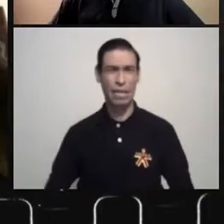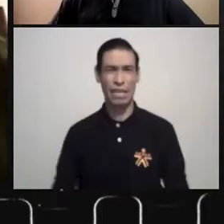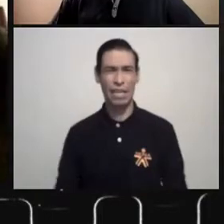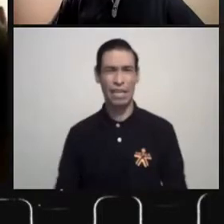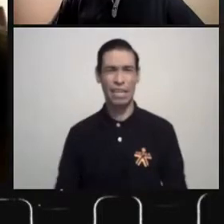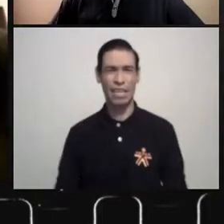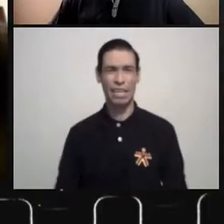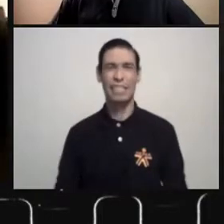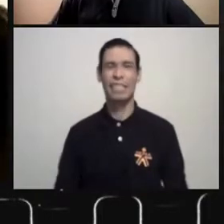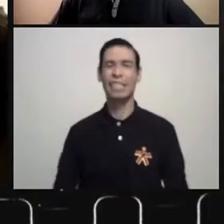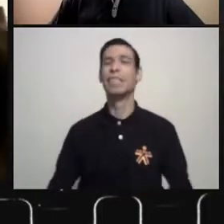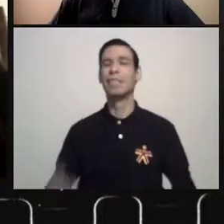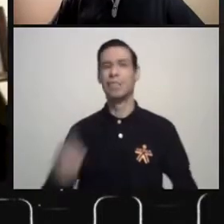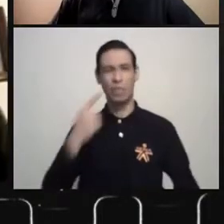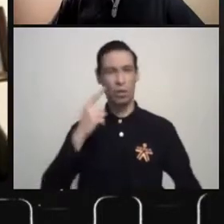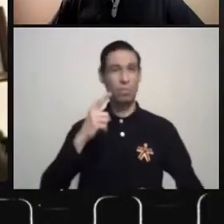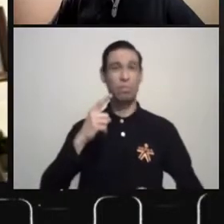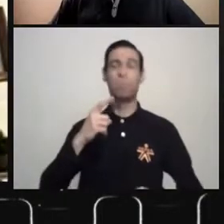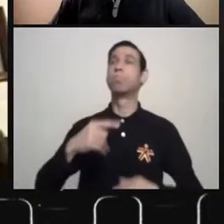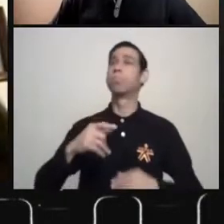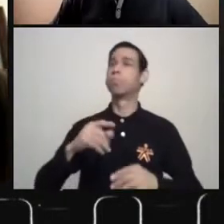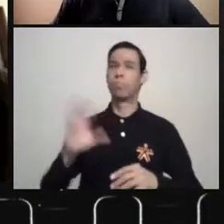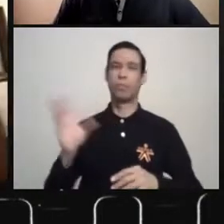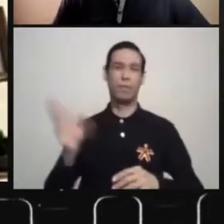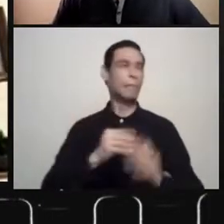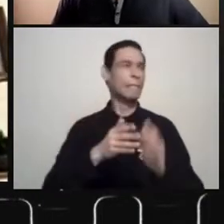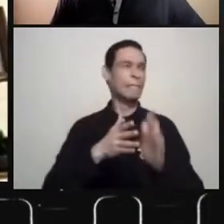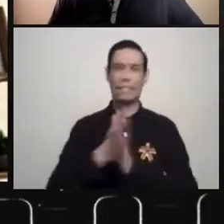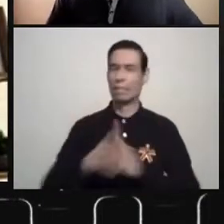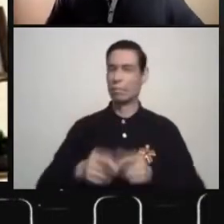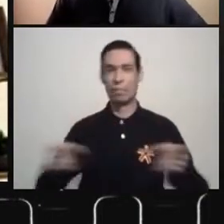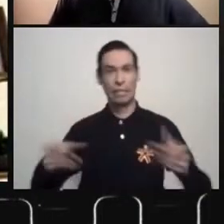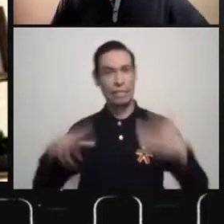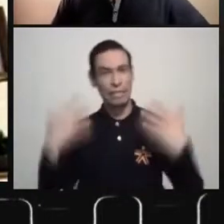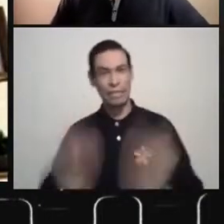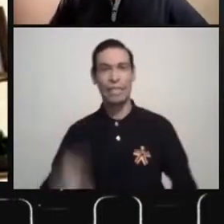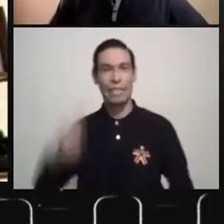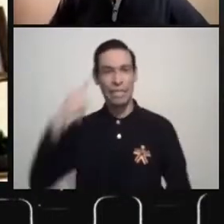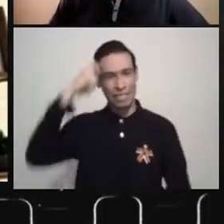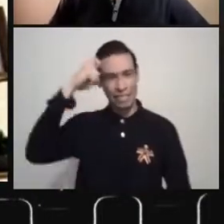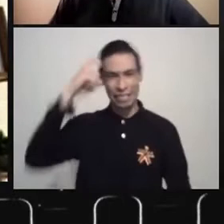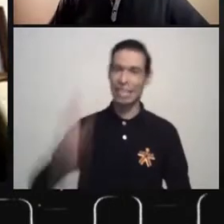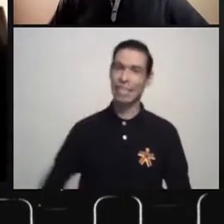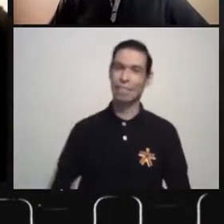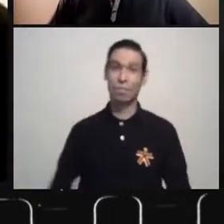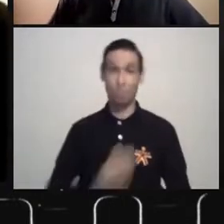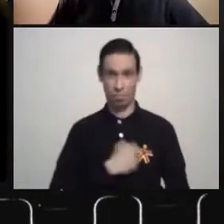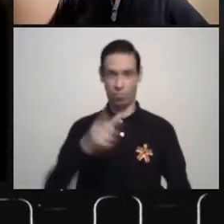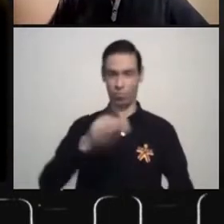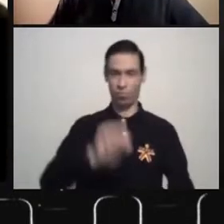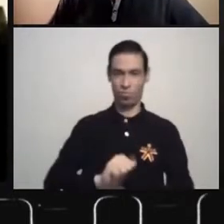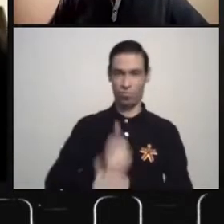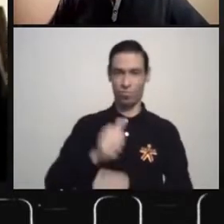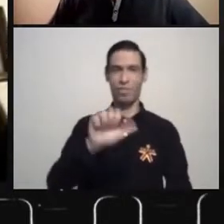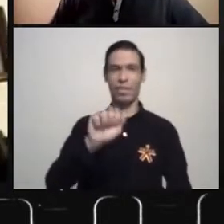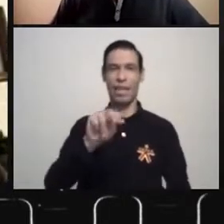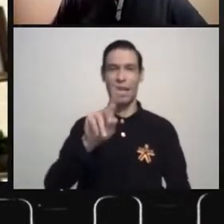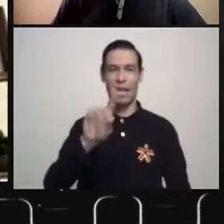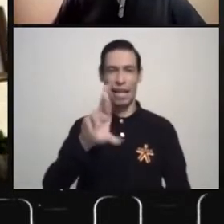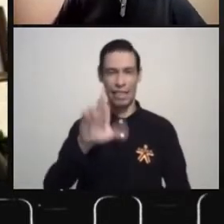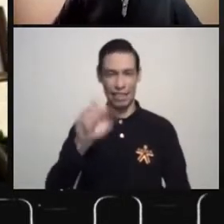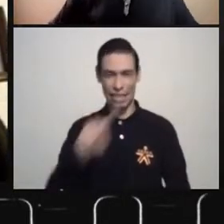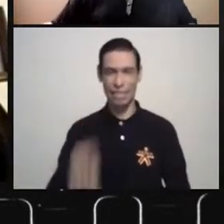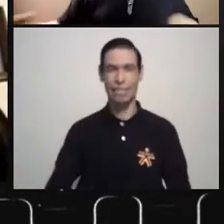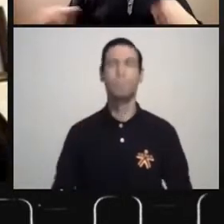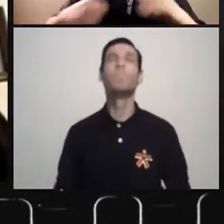pero yo te digo que cada uno fue un reto, entonces mejor. Claro, next. Siga, Andrés. Sí. Total, Andrés, ¿qué